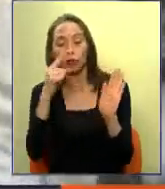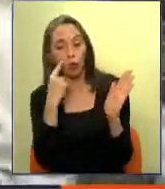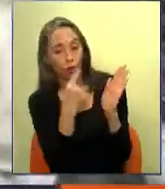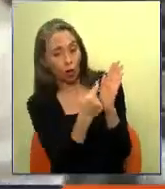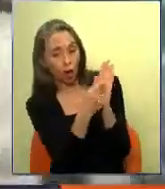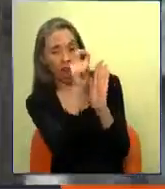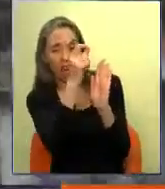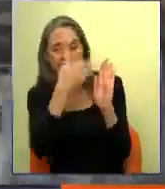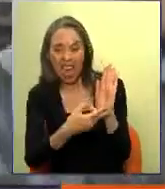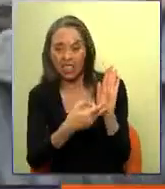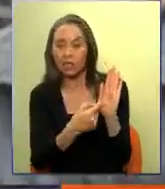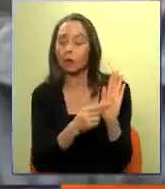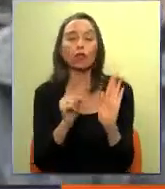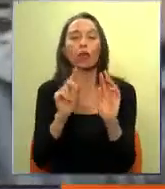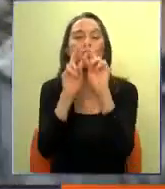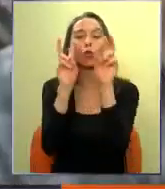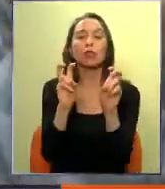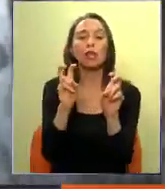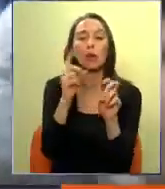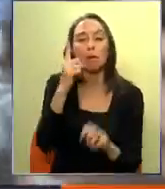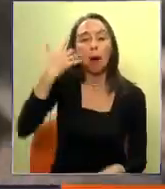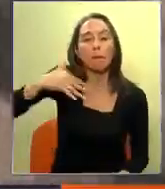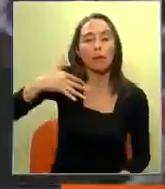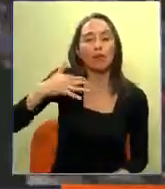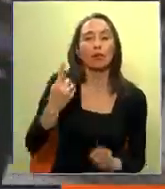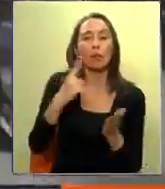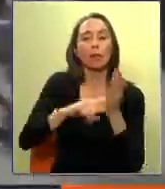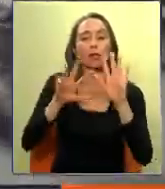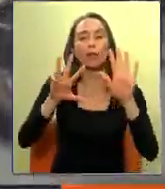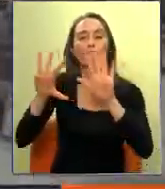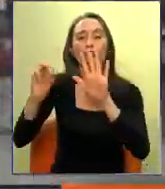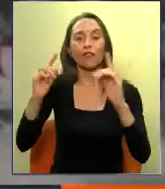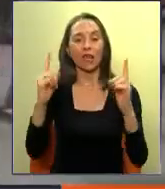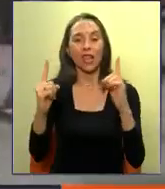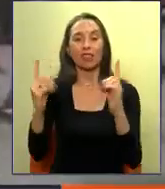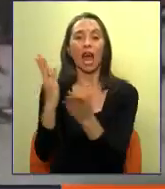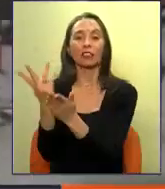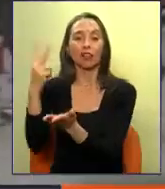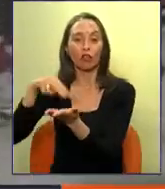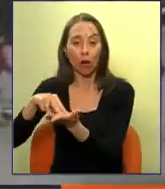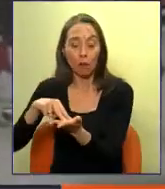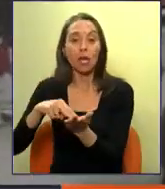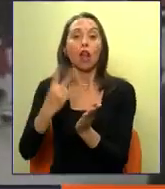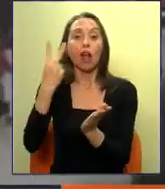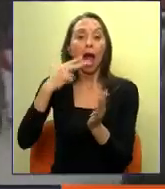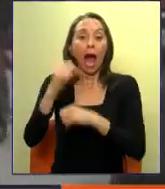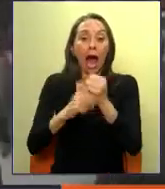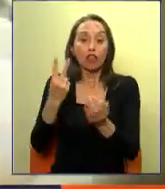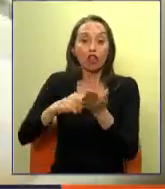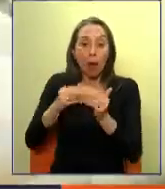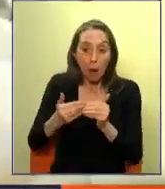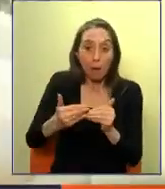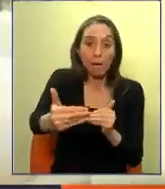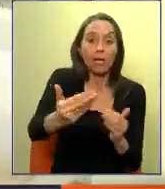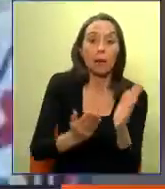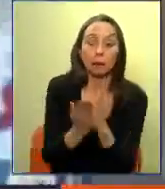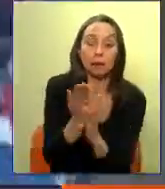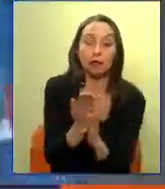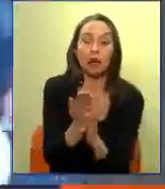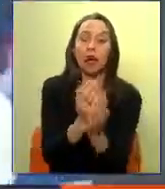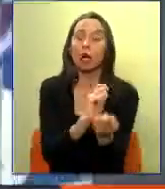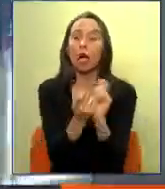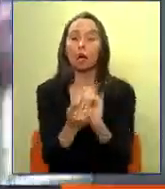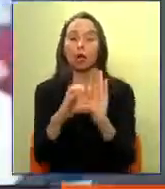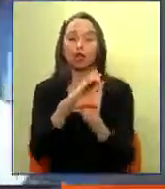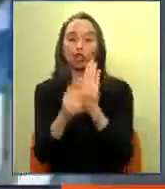no parecía prioritaria durante la década del 90. Pero con la llegada del nuevo milenio, las cosas cambiarían y la Constitución